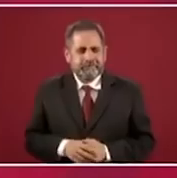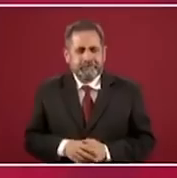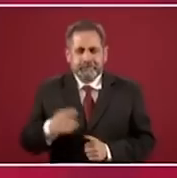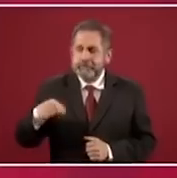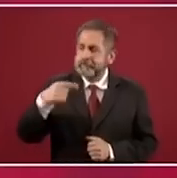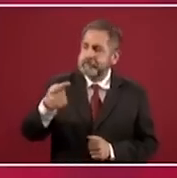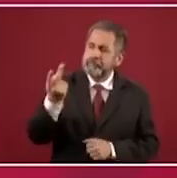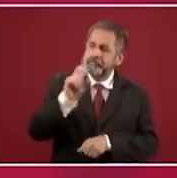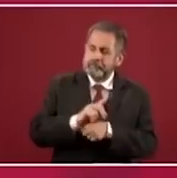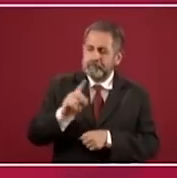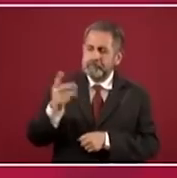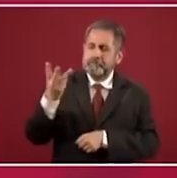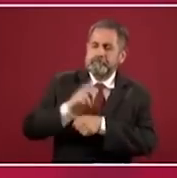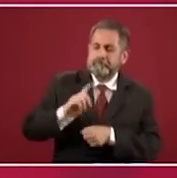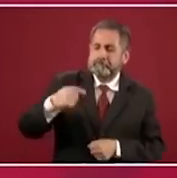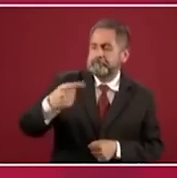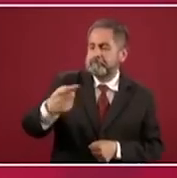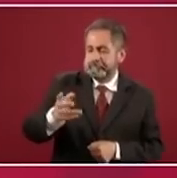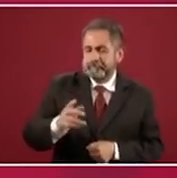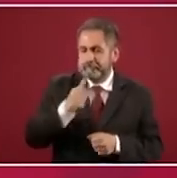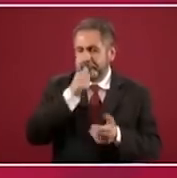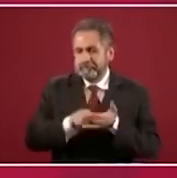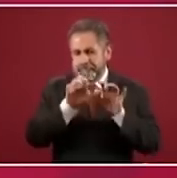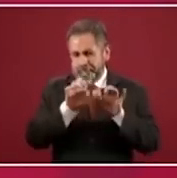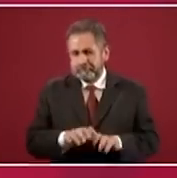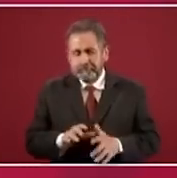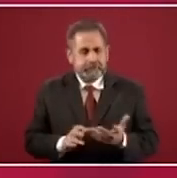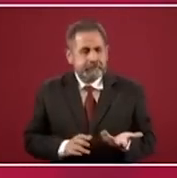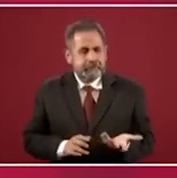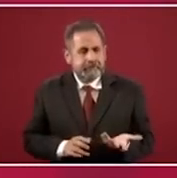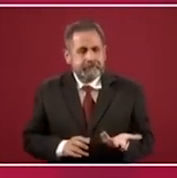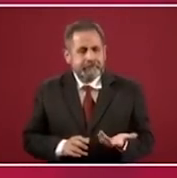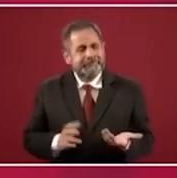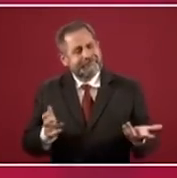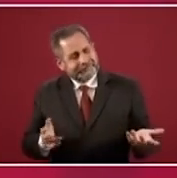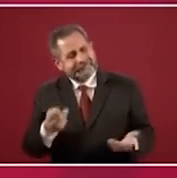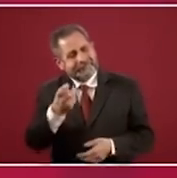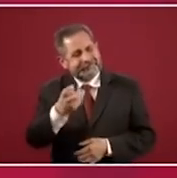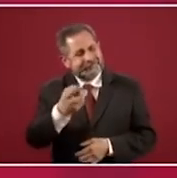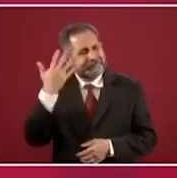Dentro de 2 días o 3, ¿no?, hago el oficio. Miren,